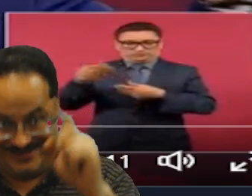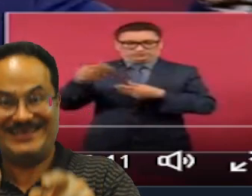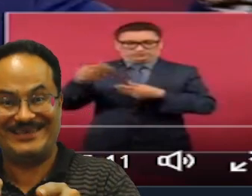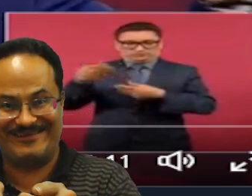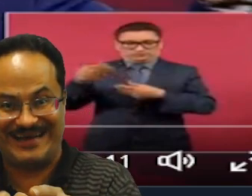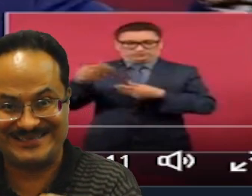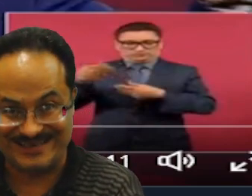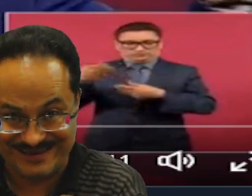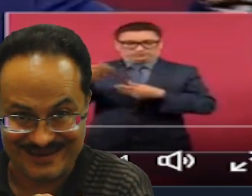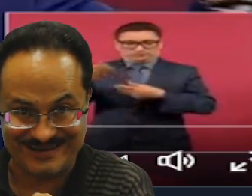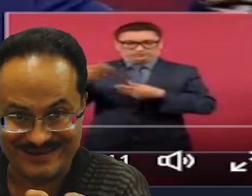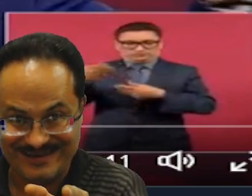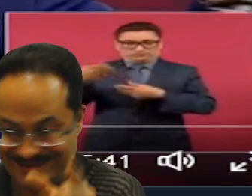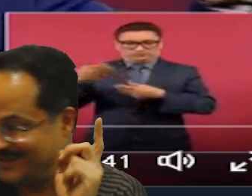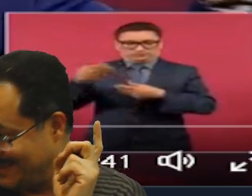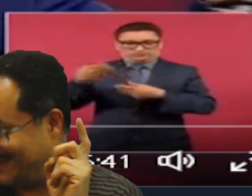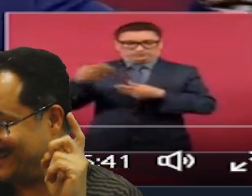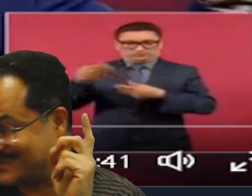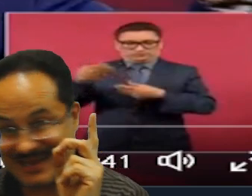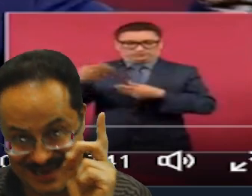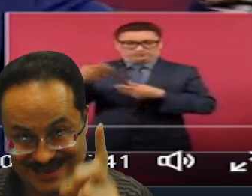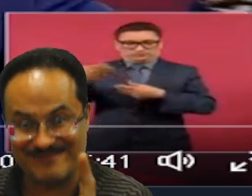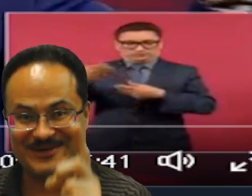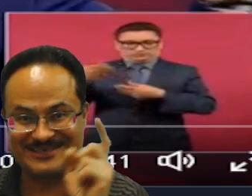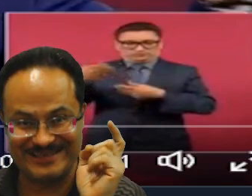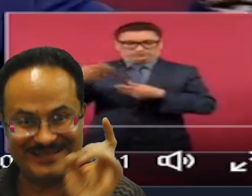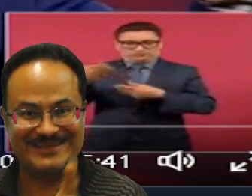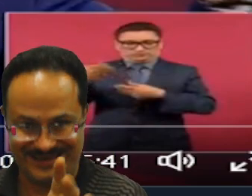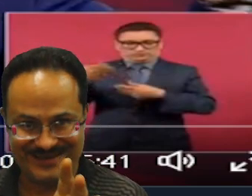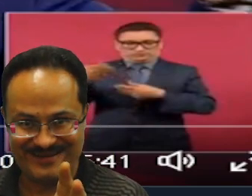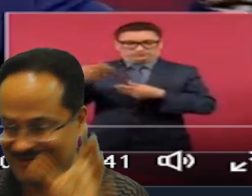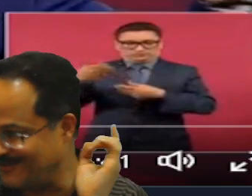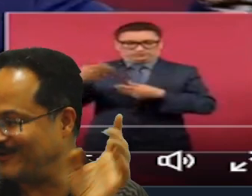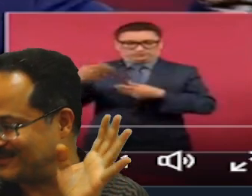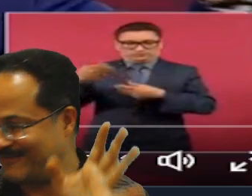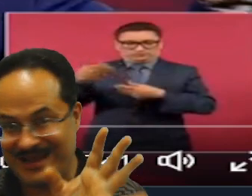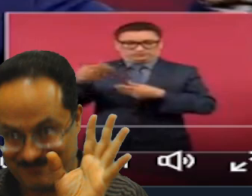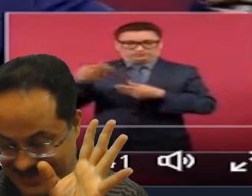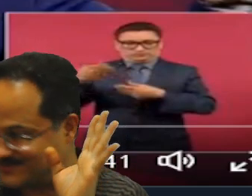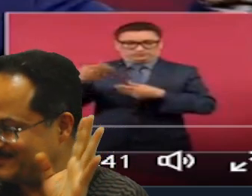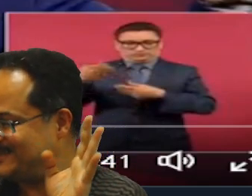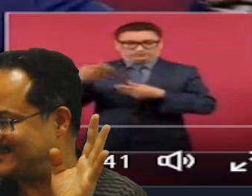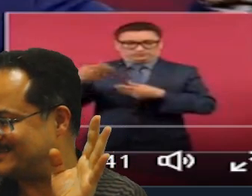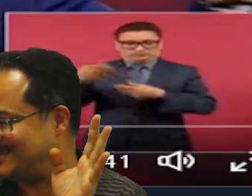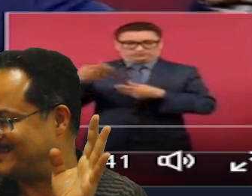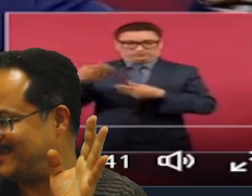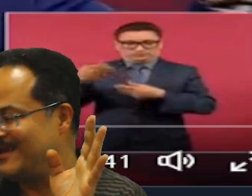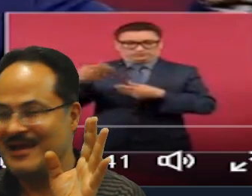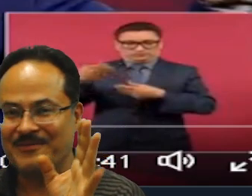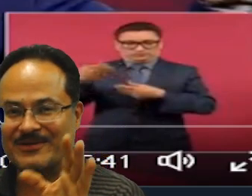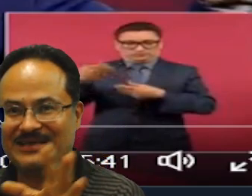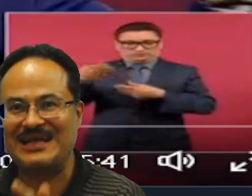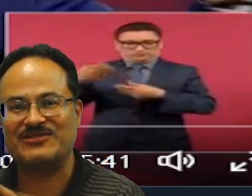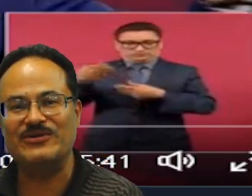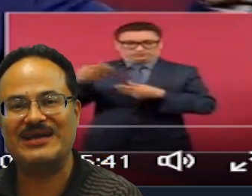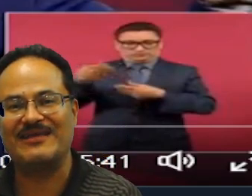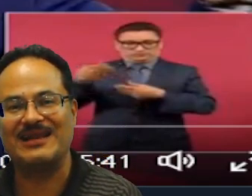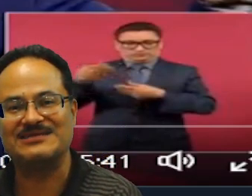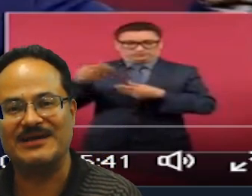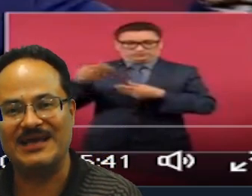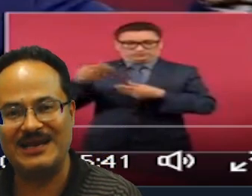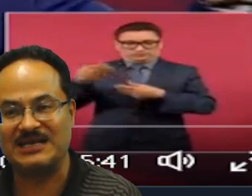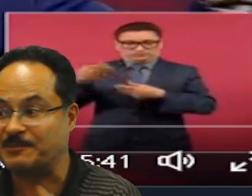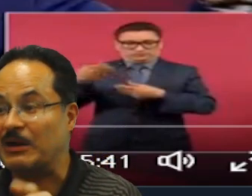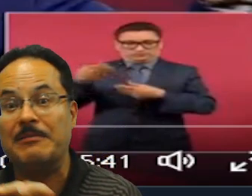piense nomás en las que cae el presidente luego otra vez esto Es bien interesante porque es la tónica